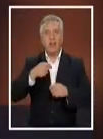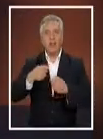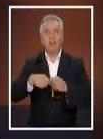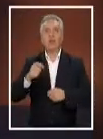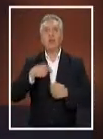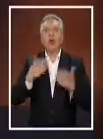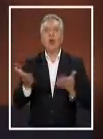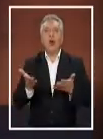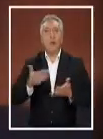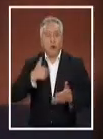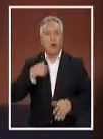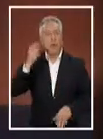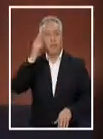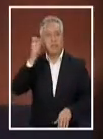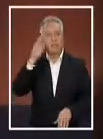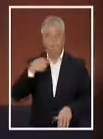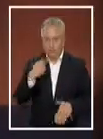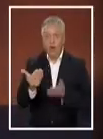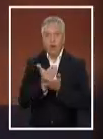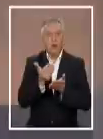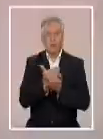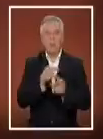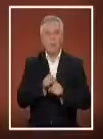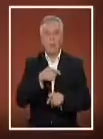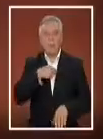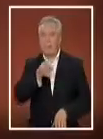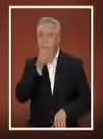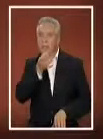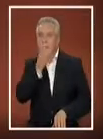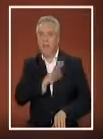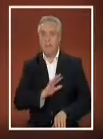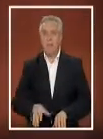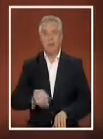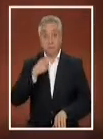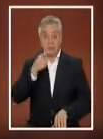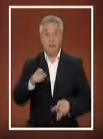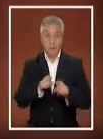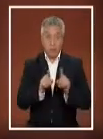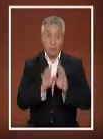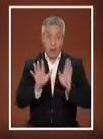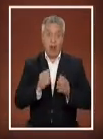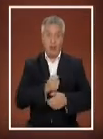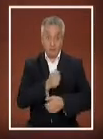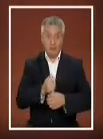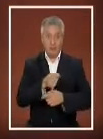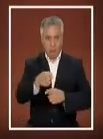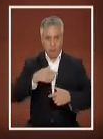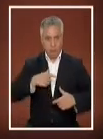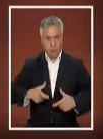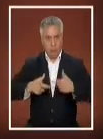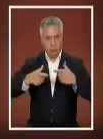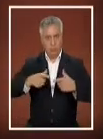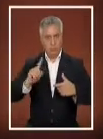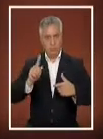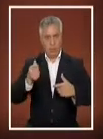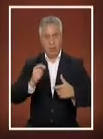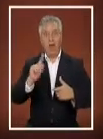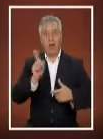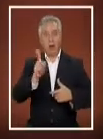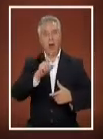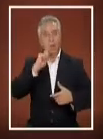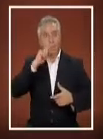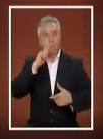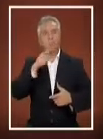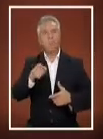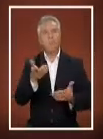puedo hacerte entender que lo que gano por puro placer, lo mío? Dice estar cocinando, lo cierto es que no es un chef. Habla de generar dinero, para